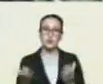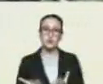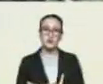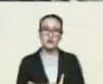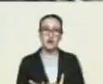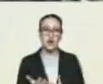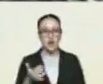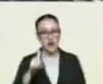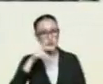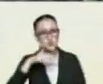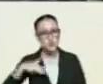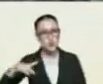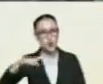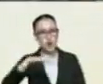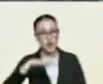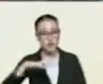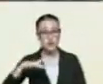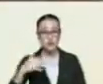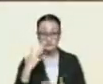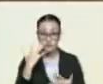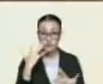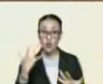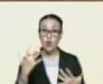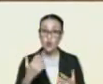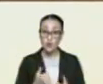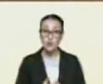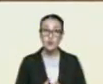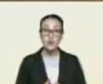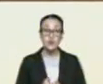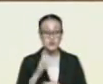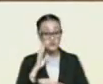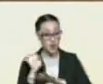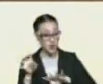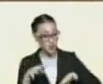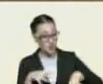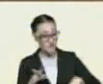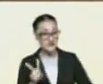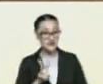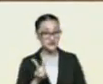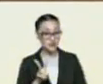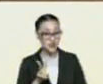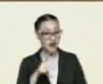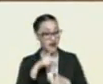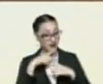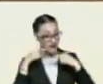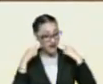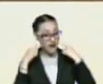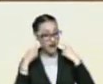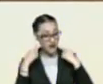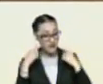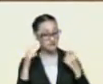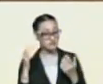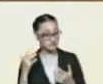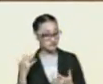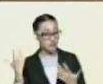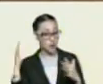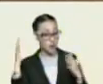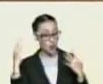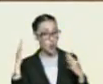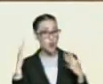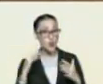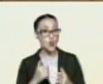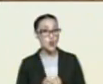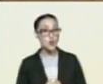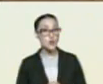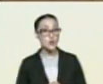hay pueblos que empiezan a ver hacia acá con otra cara. Y hay pueblos que